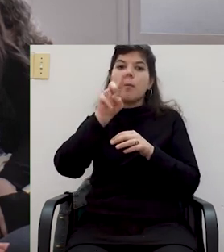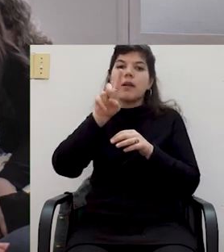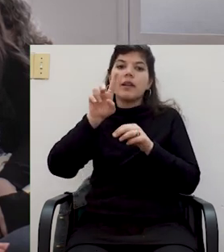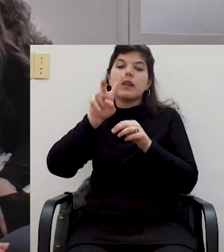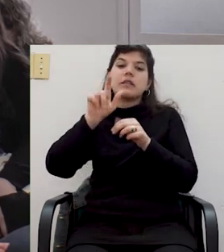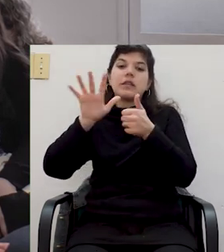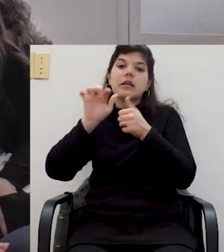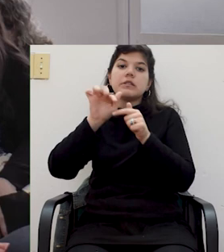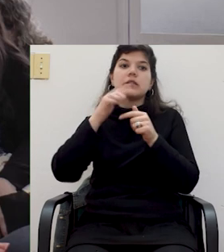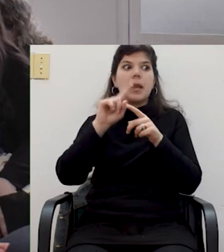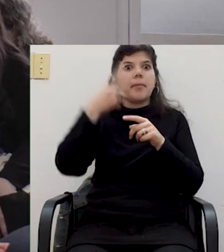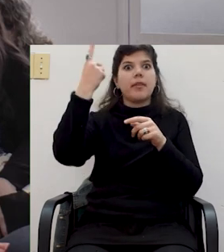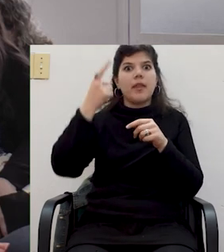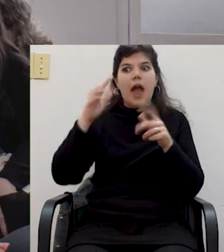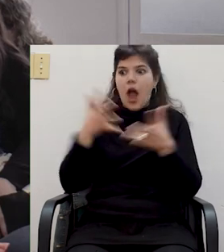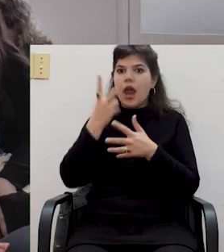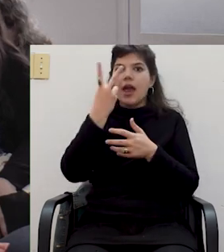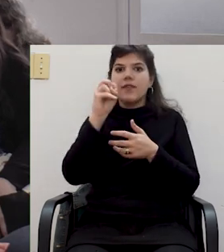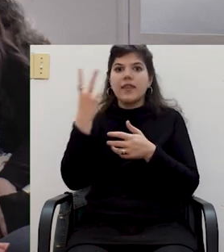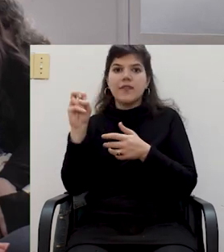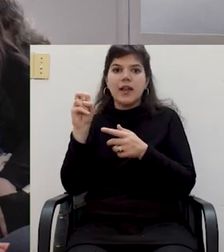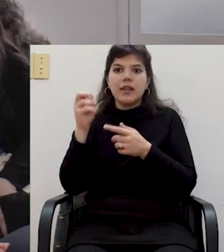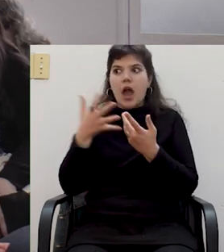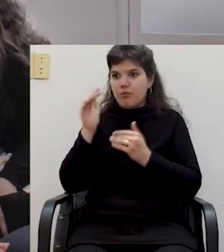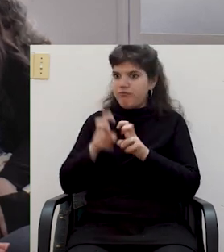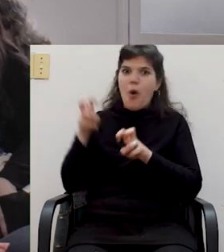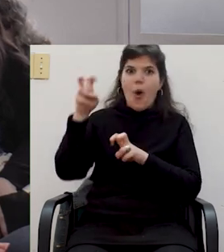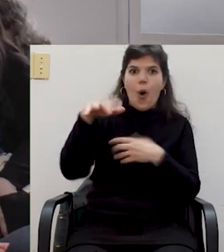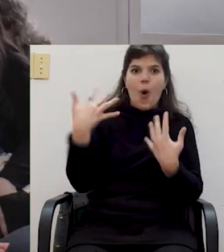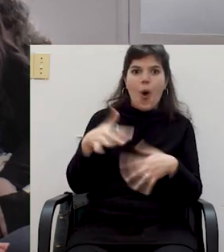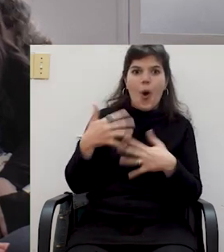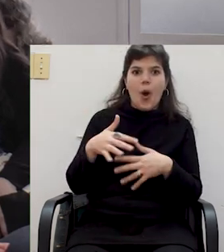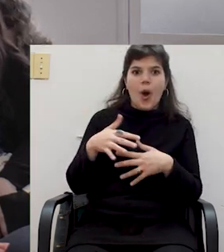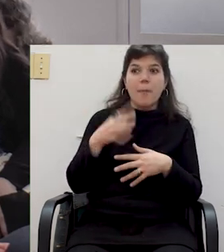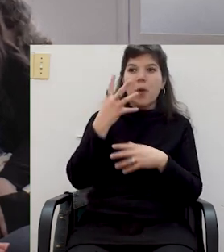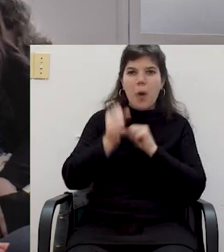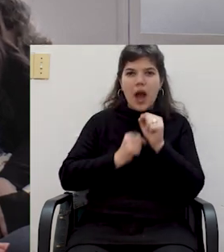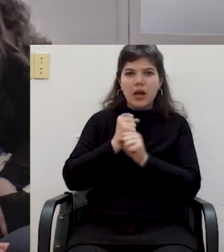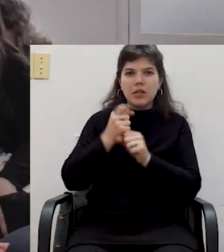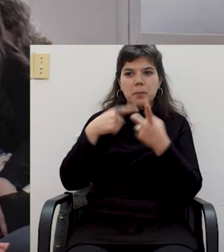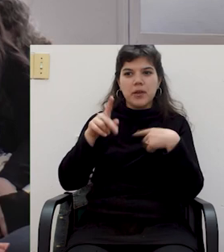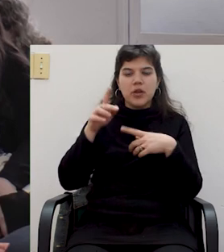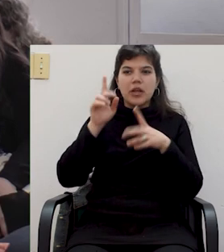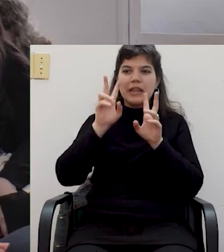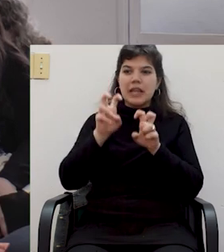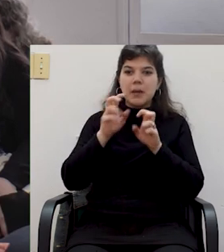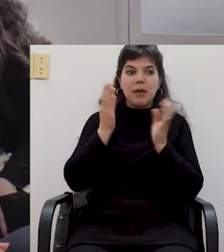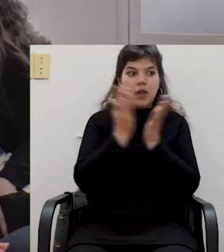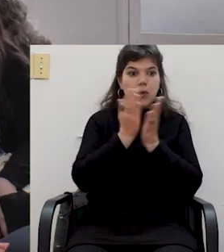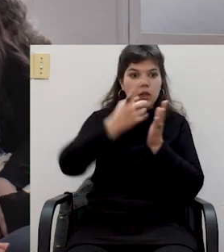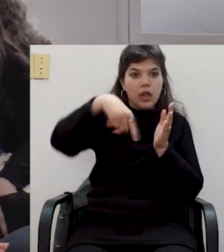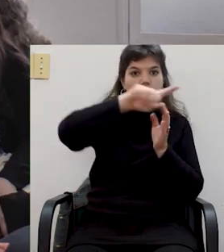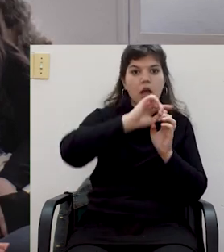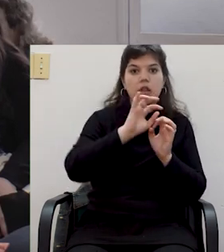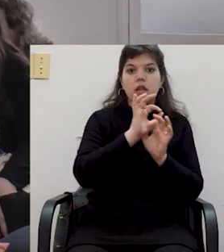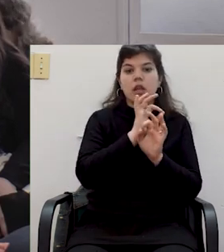primera resolución, estamos en 2020, se avanzó un montón. Ahora, ese montón en 4 años refiere a la trayectoria de un estudiante de